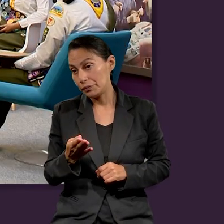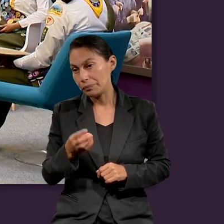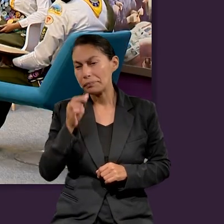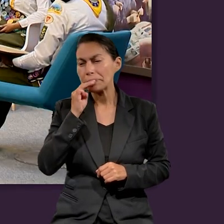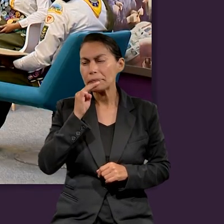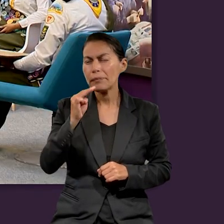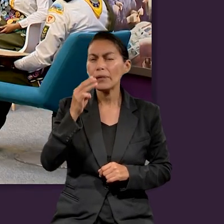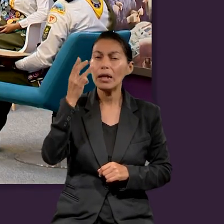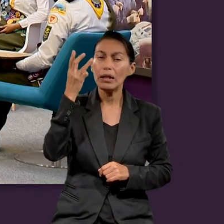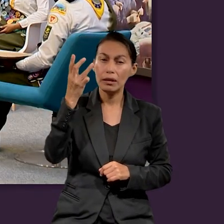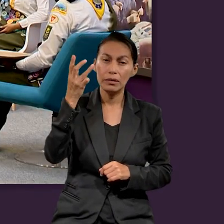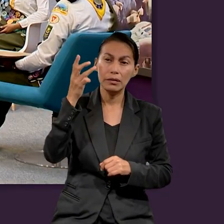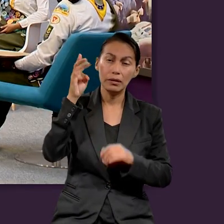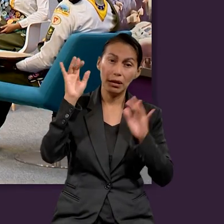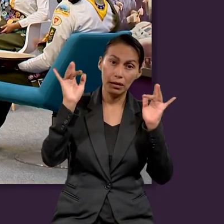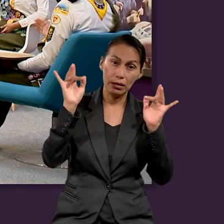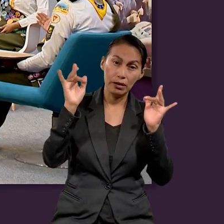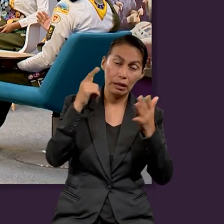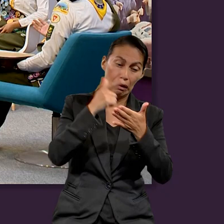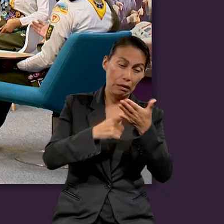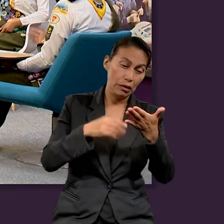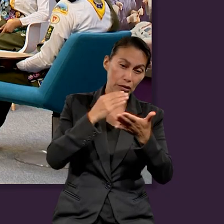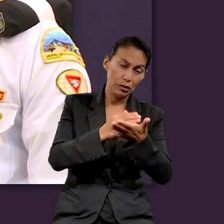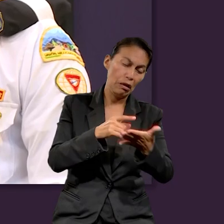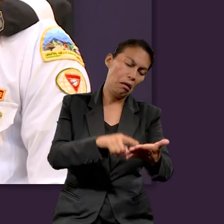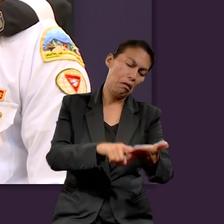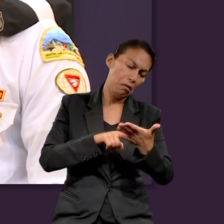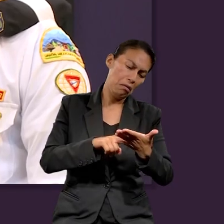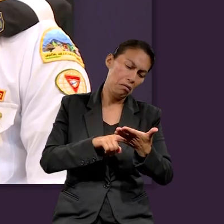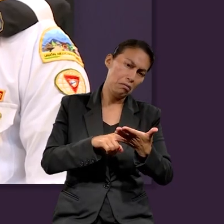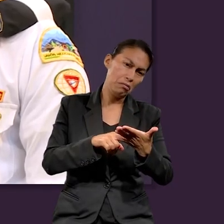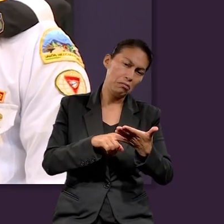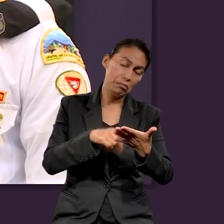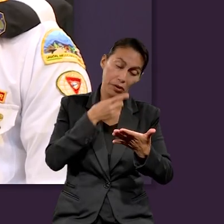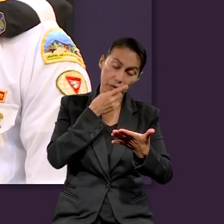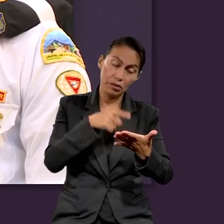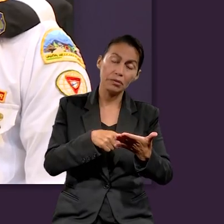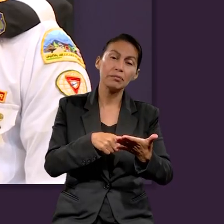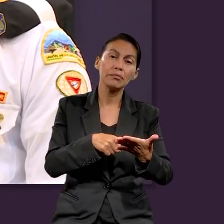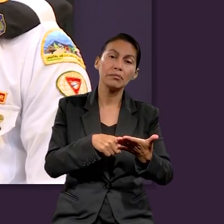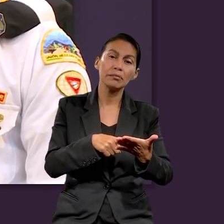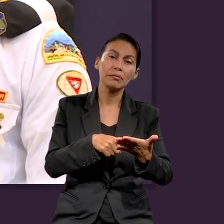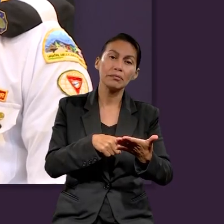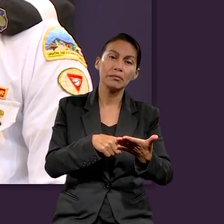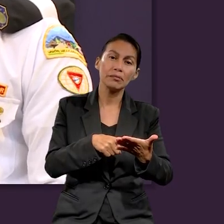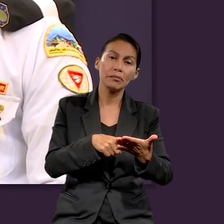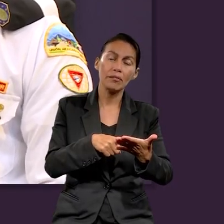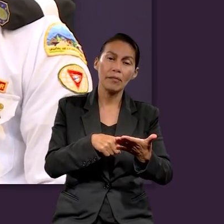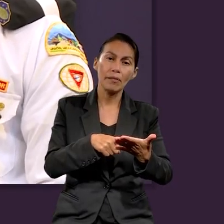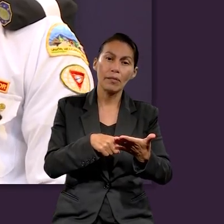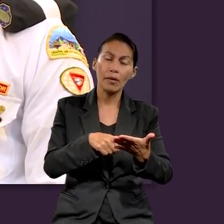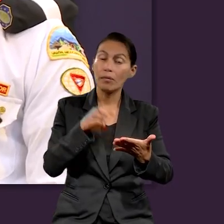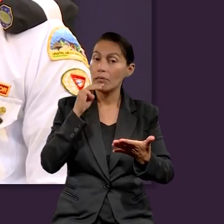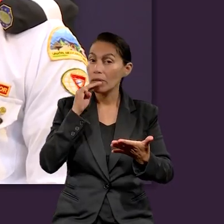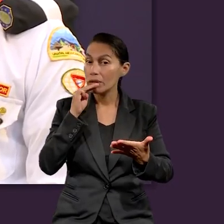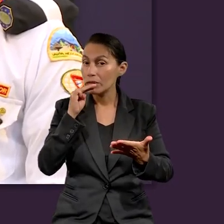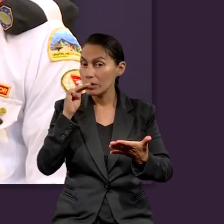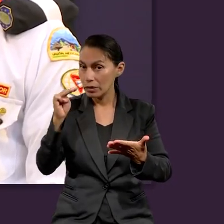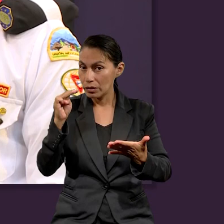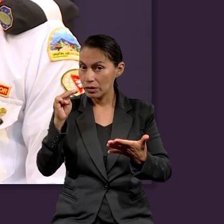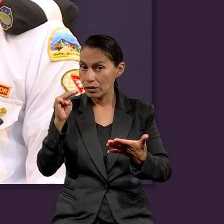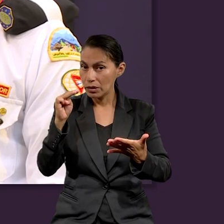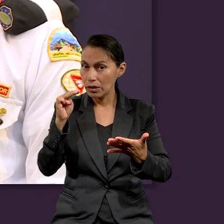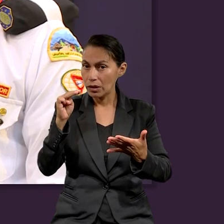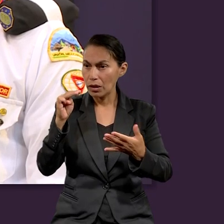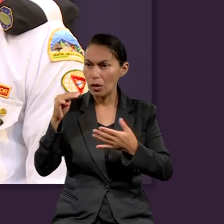bueno el mensaje de los tres Ángeles como también lo retoma en la lección que vamos a estudiar esta en esta ocasión es un mensaje